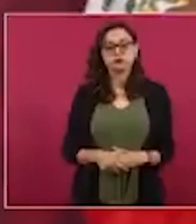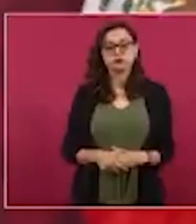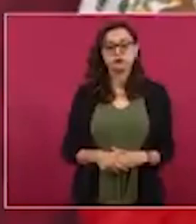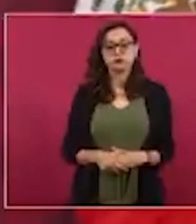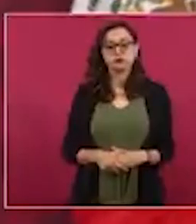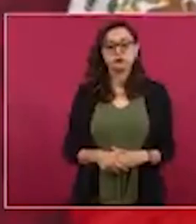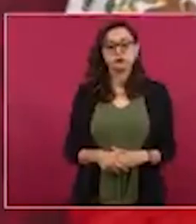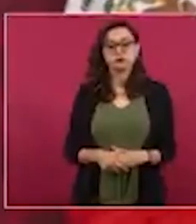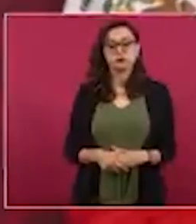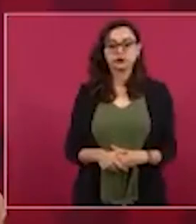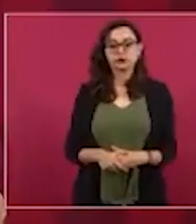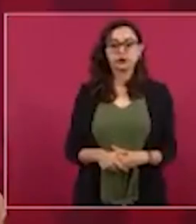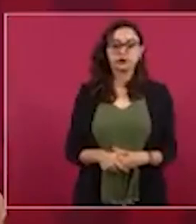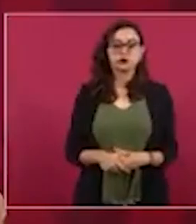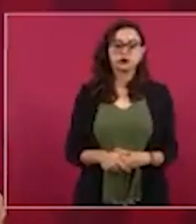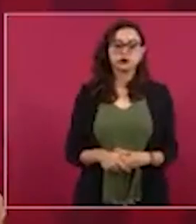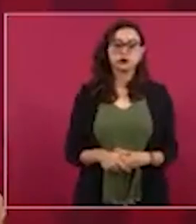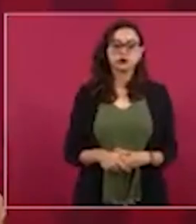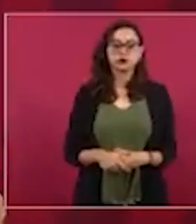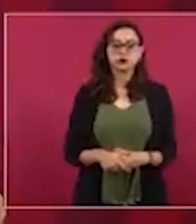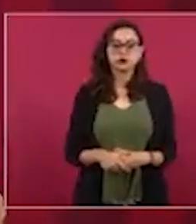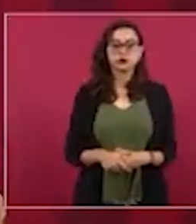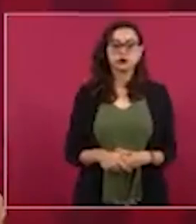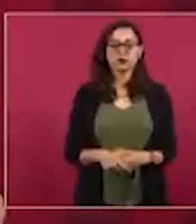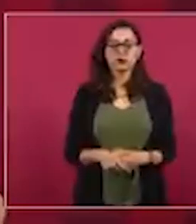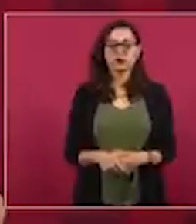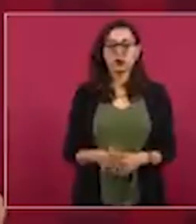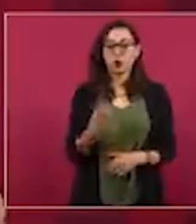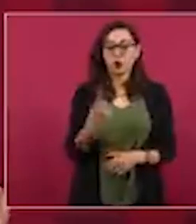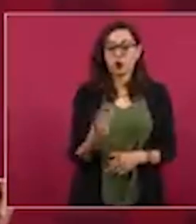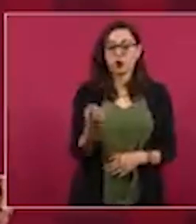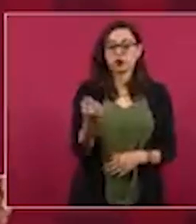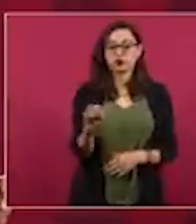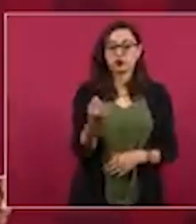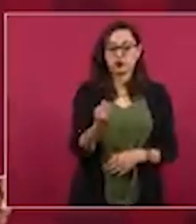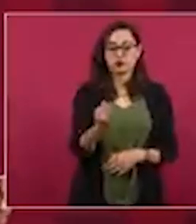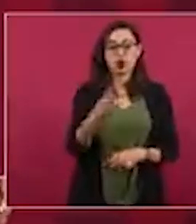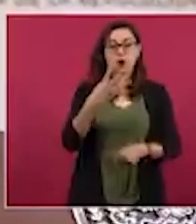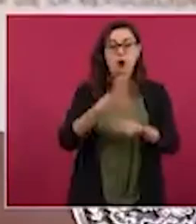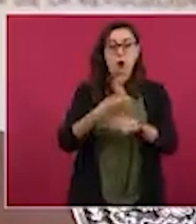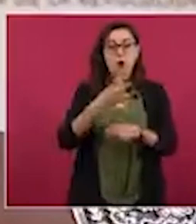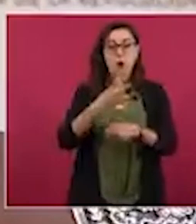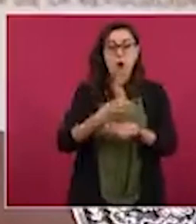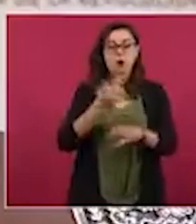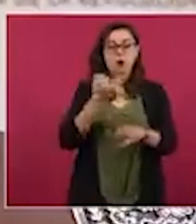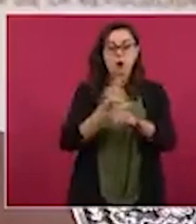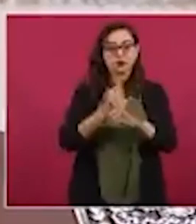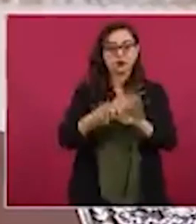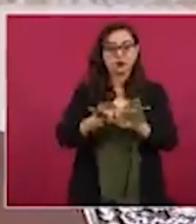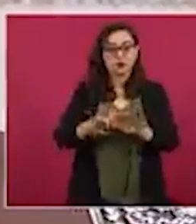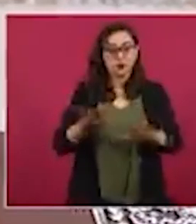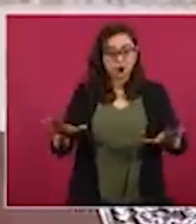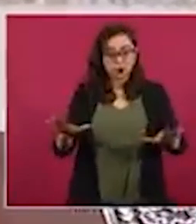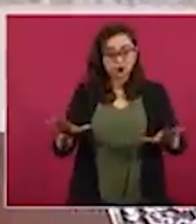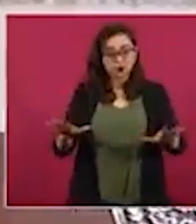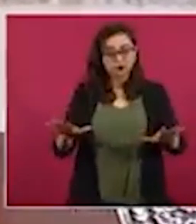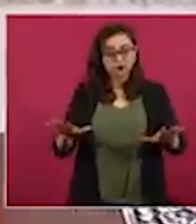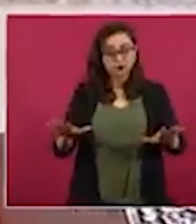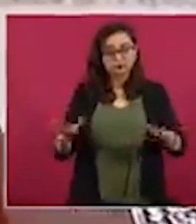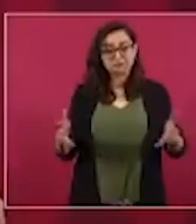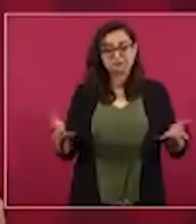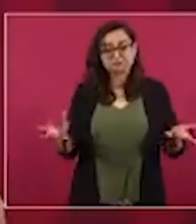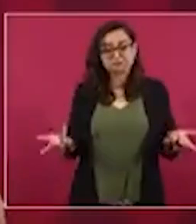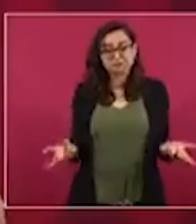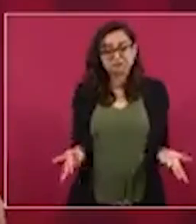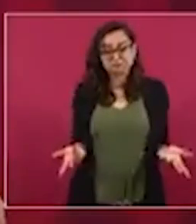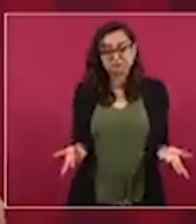aunque es cuarto informe, es primero de septiembre. Y la verdad que yo voy